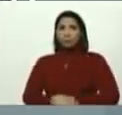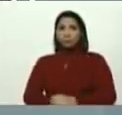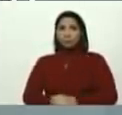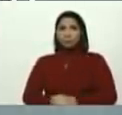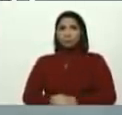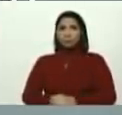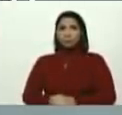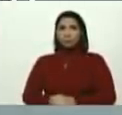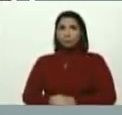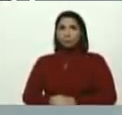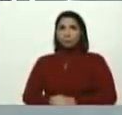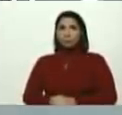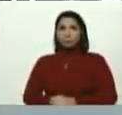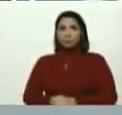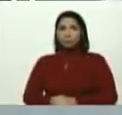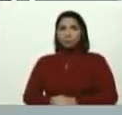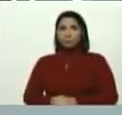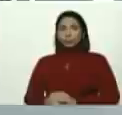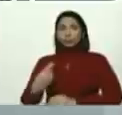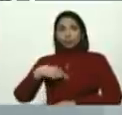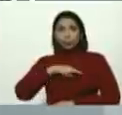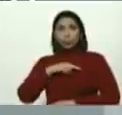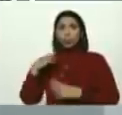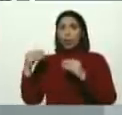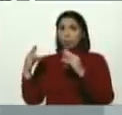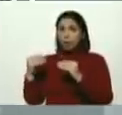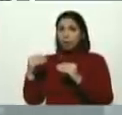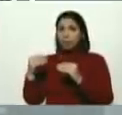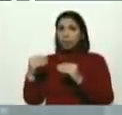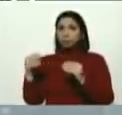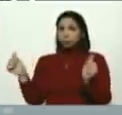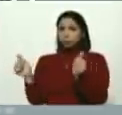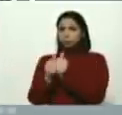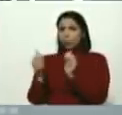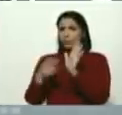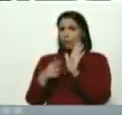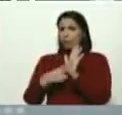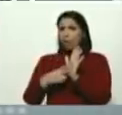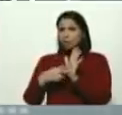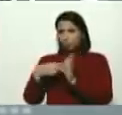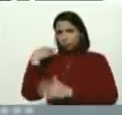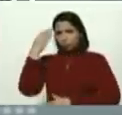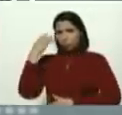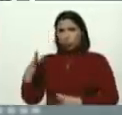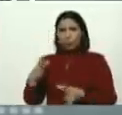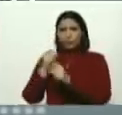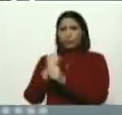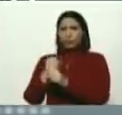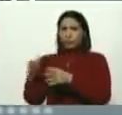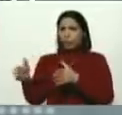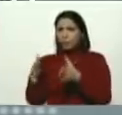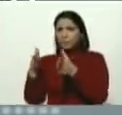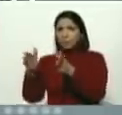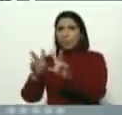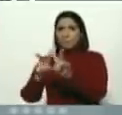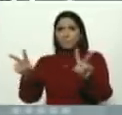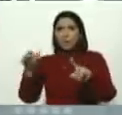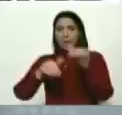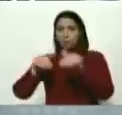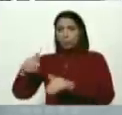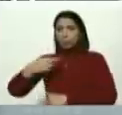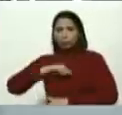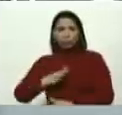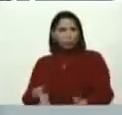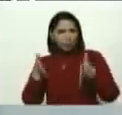Y listo, nosotros hablamos con la verdad. Yo creo en el camino de la paz, en el camino electoral. Cuando